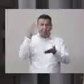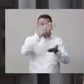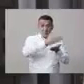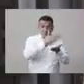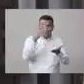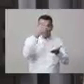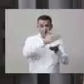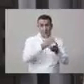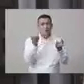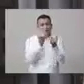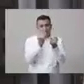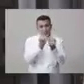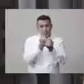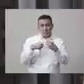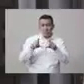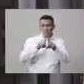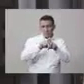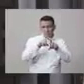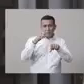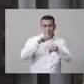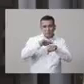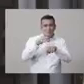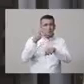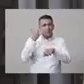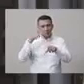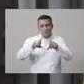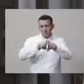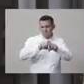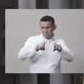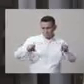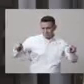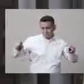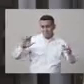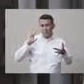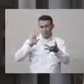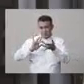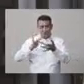llamar al teléfono 800-BCS-COVID.